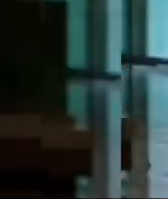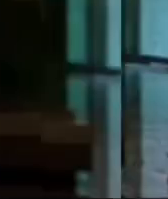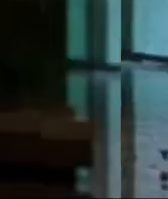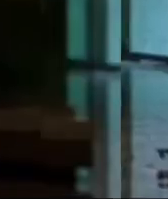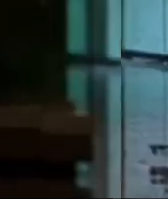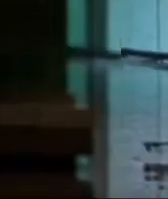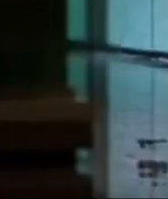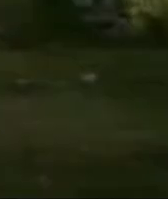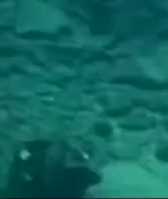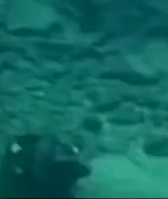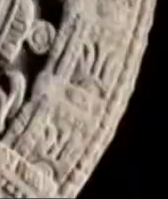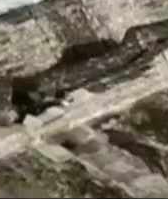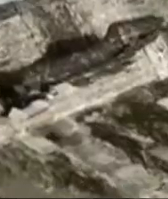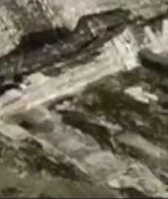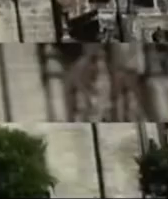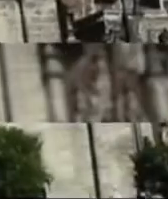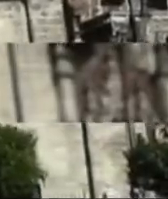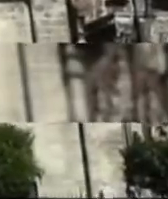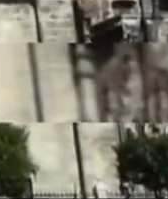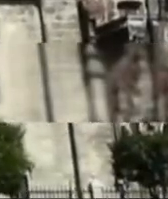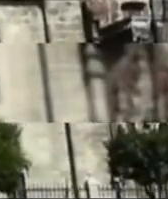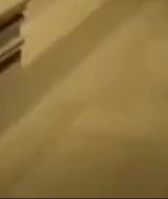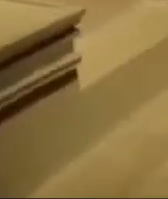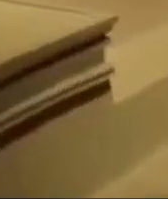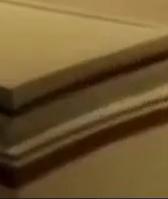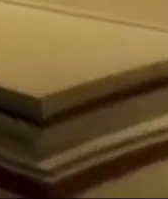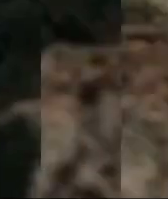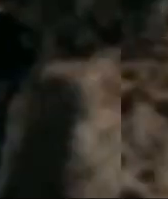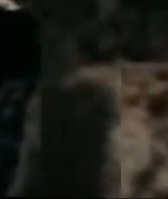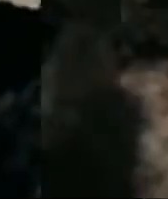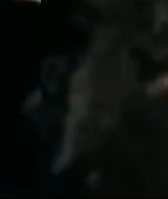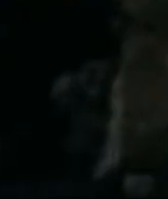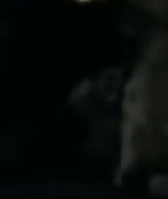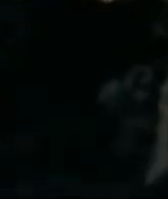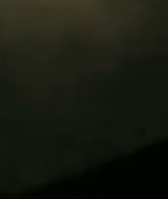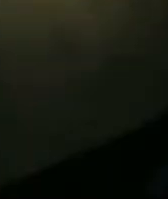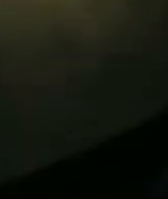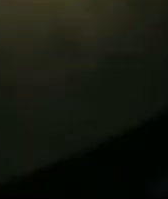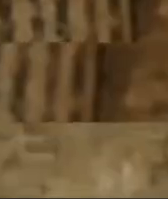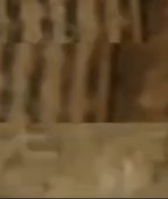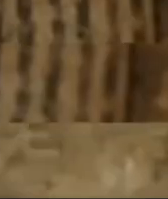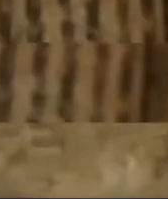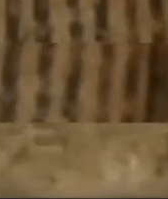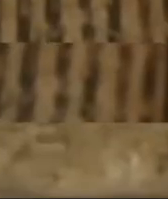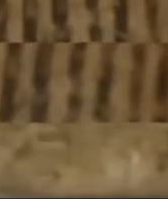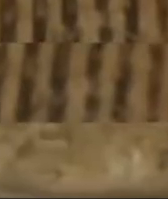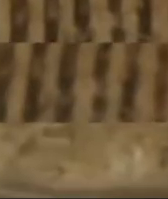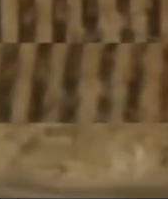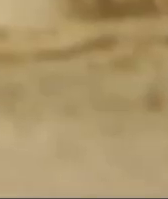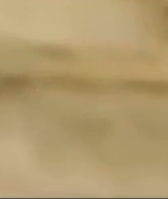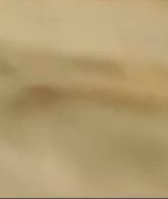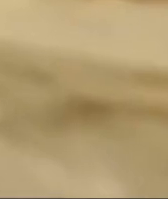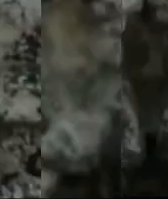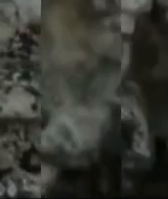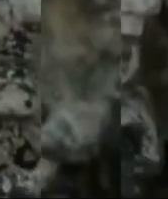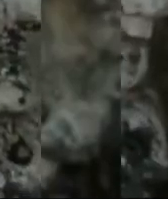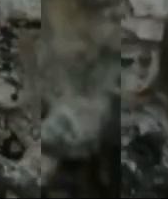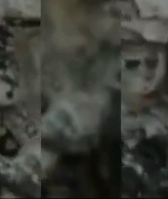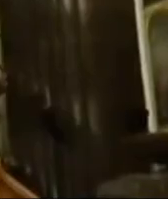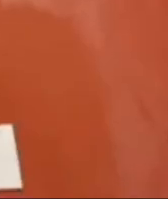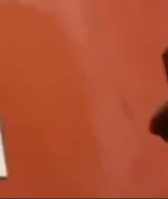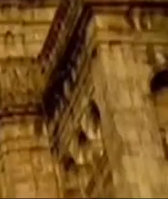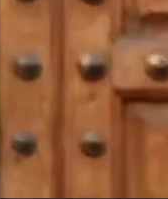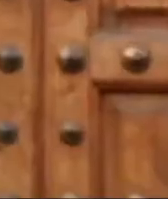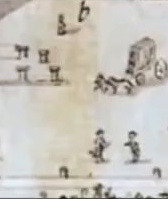Un lugar que reúne las maravillas y tesoros que dejaron las culturas y civilizaciones del